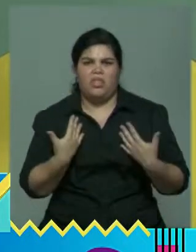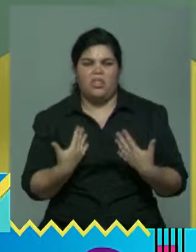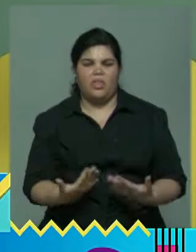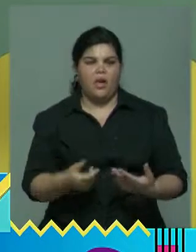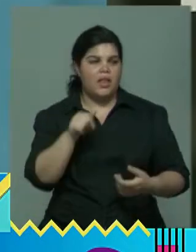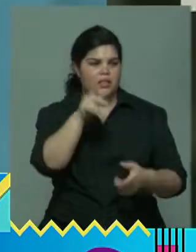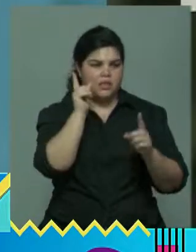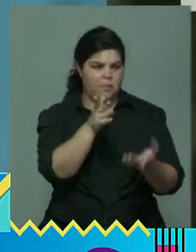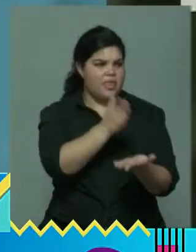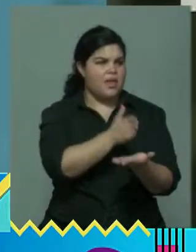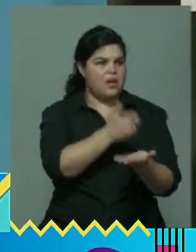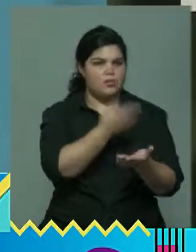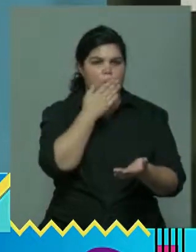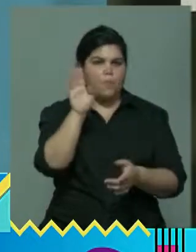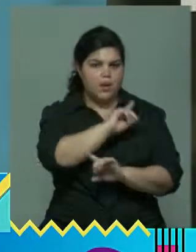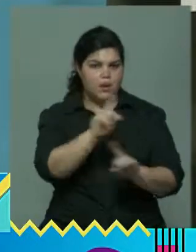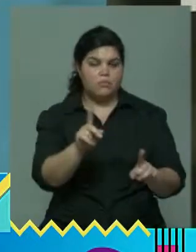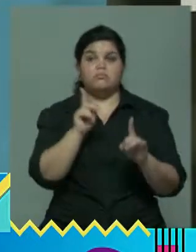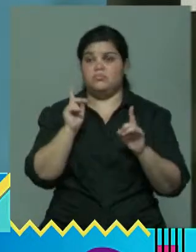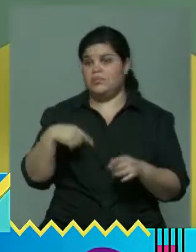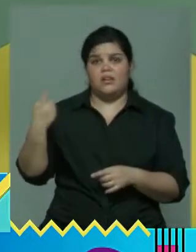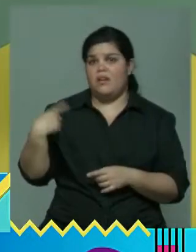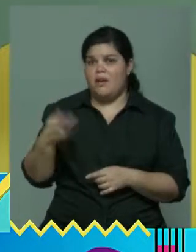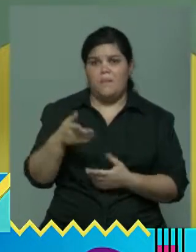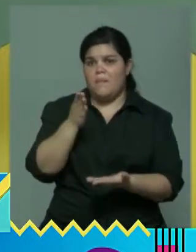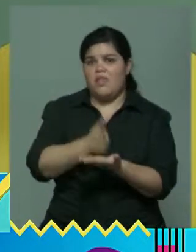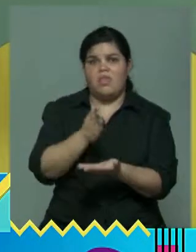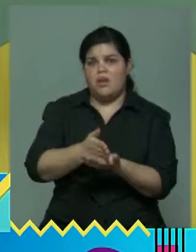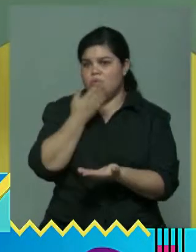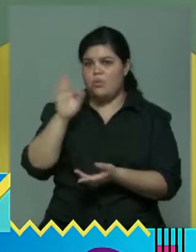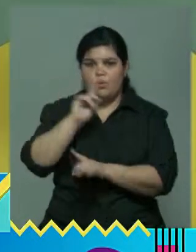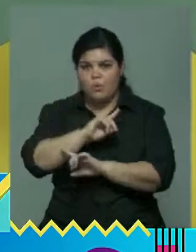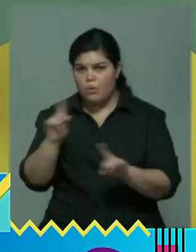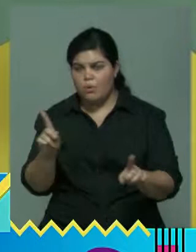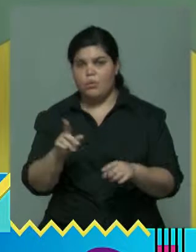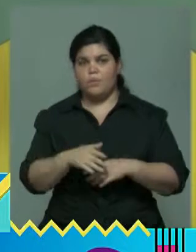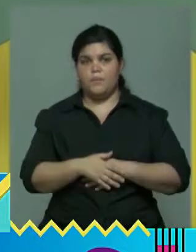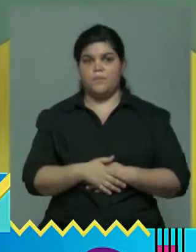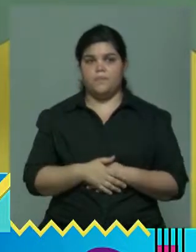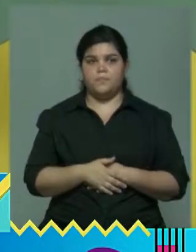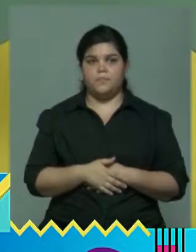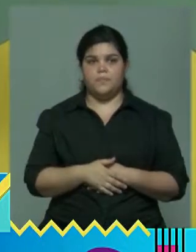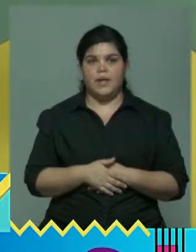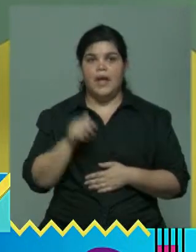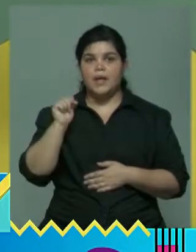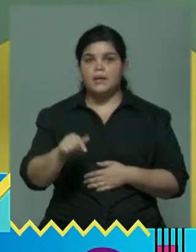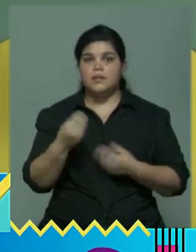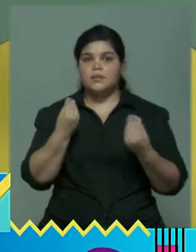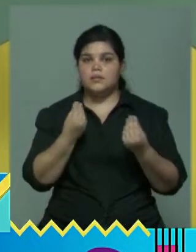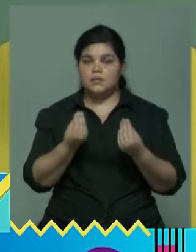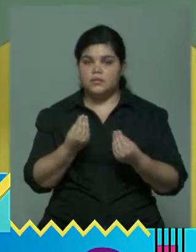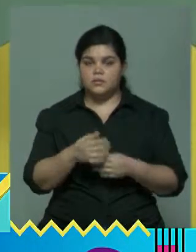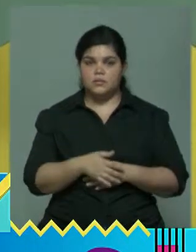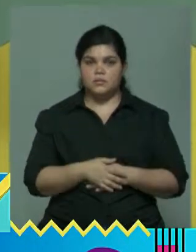niveles, derechos también. una vulneración de derechos tan sistemática que por supuesto no podríamos